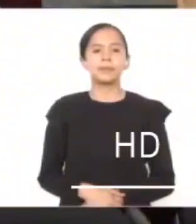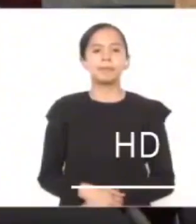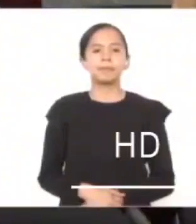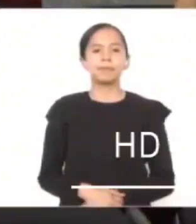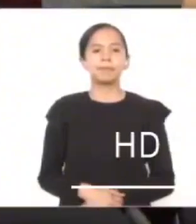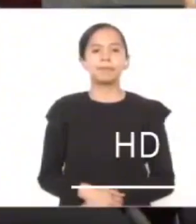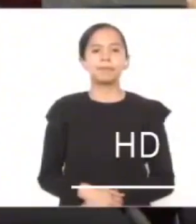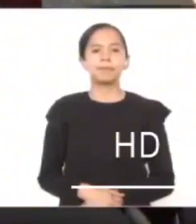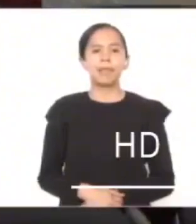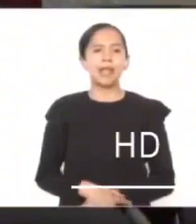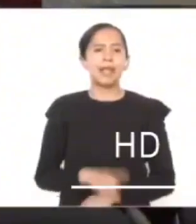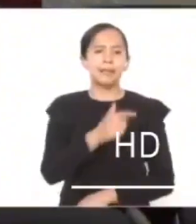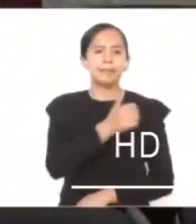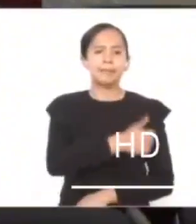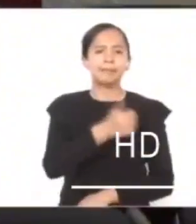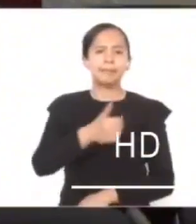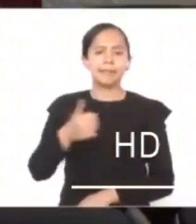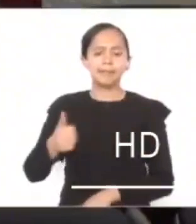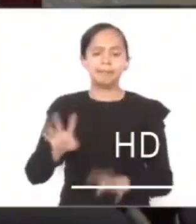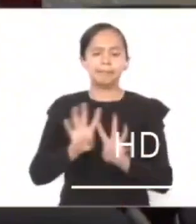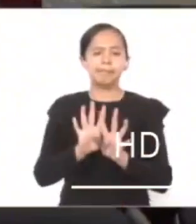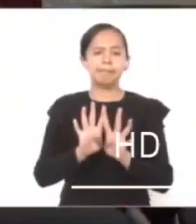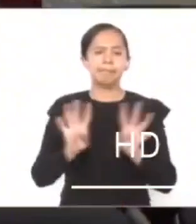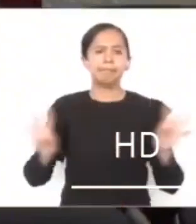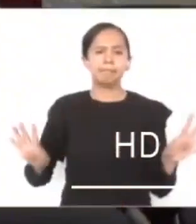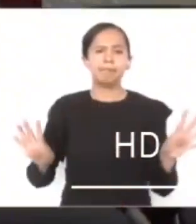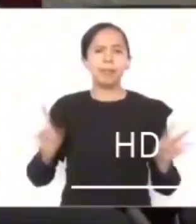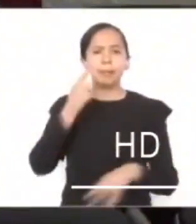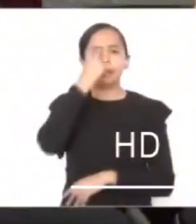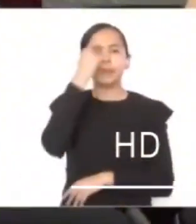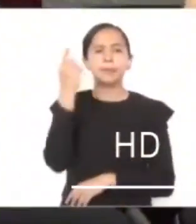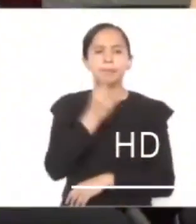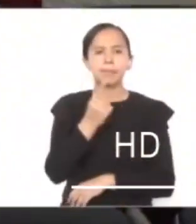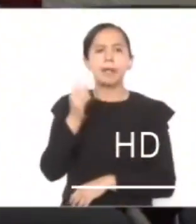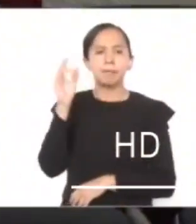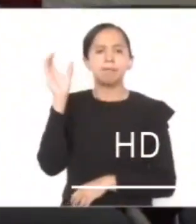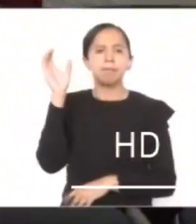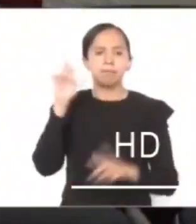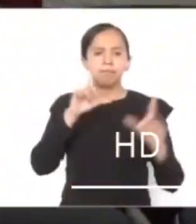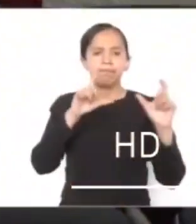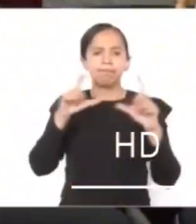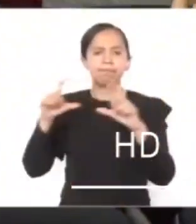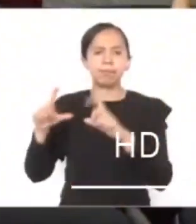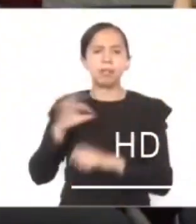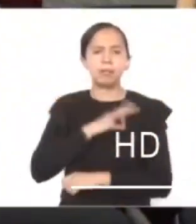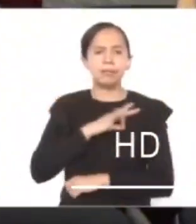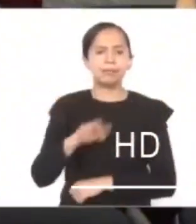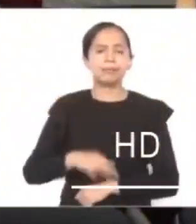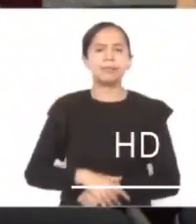Bien, en sus respectivos lugares les pedimos se conformen para la toma de esta gráfica. Muchas gracias.